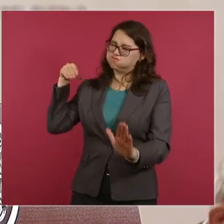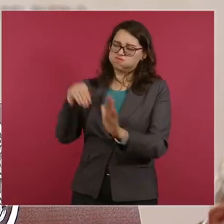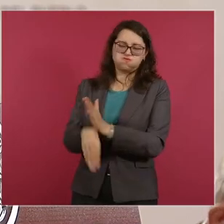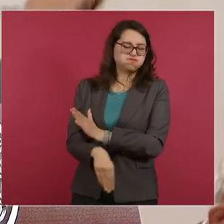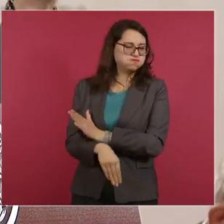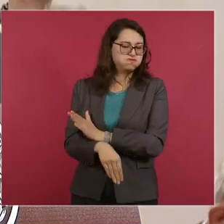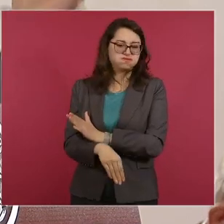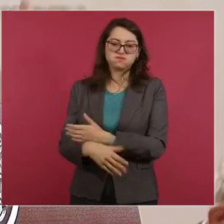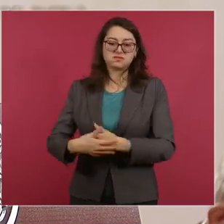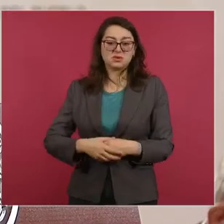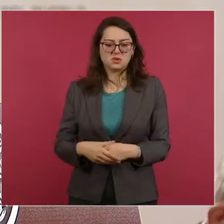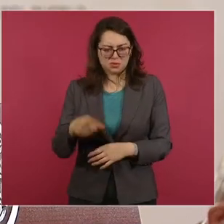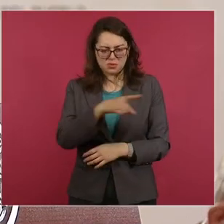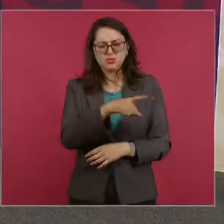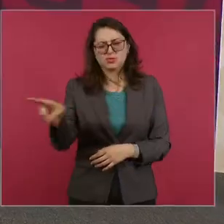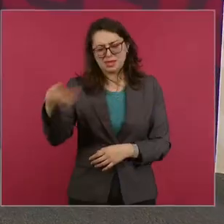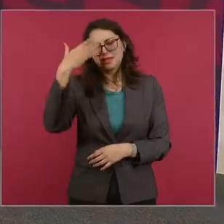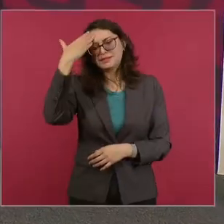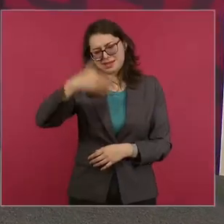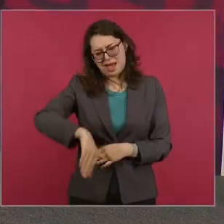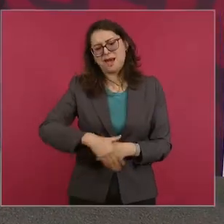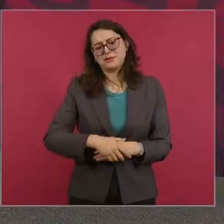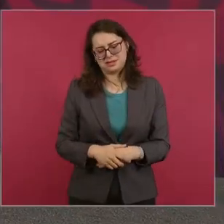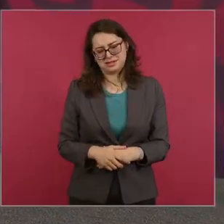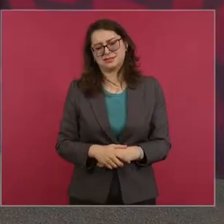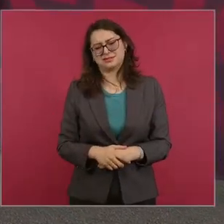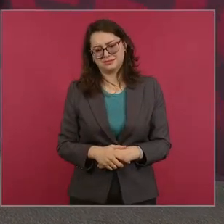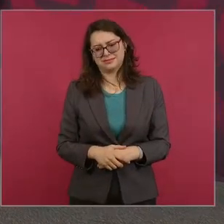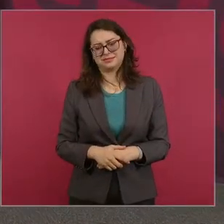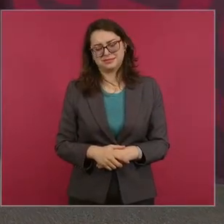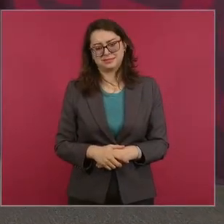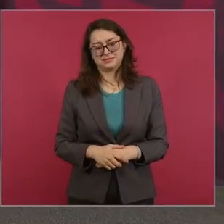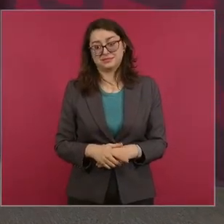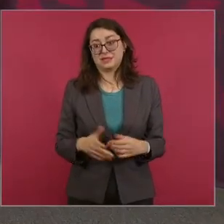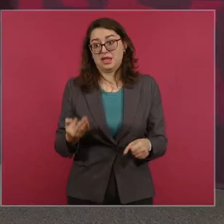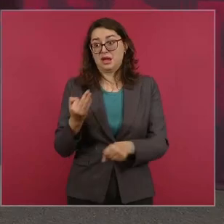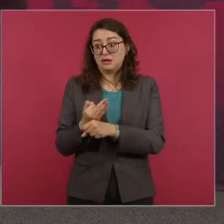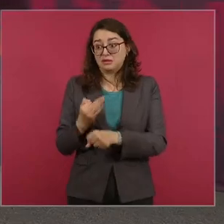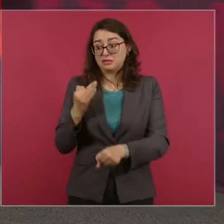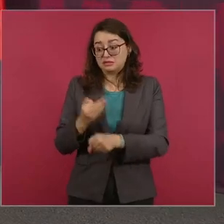bueno ustedes lo saben mejor que yo entonces